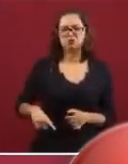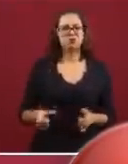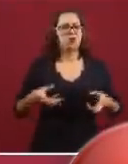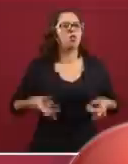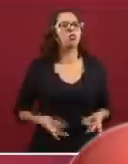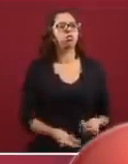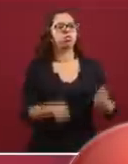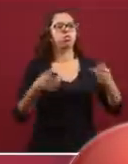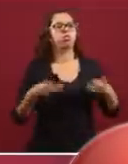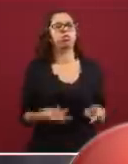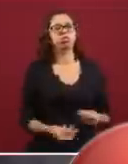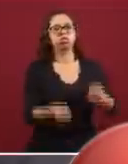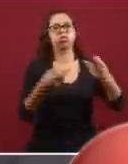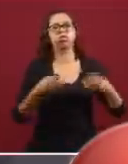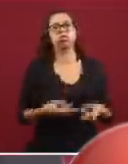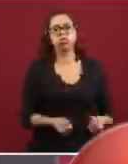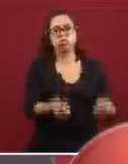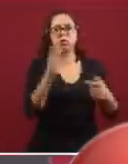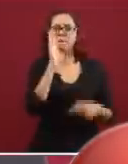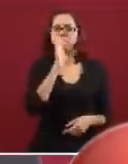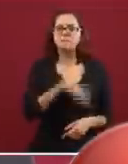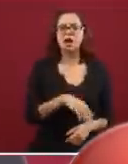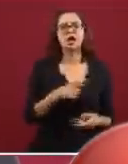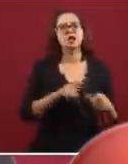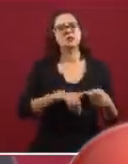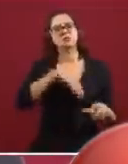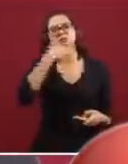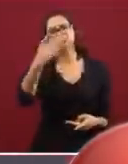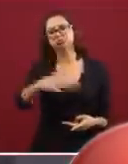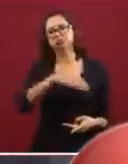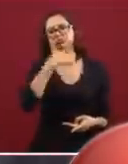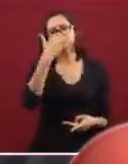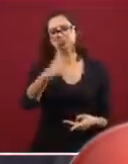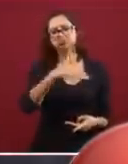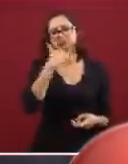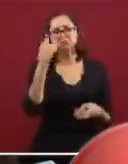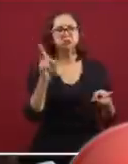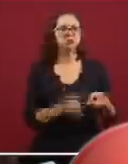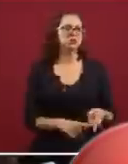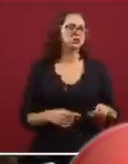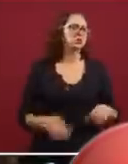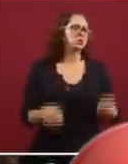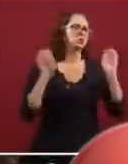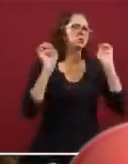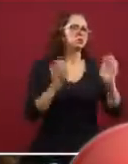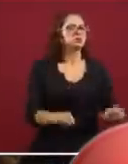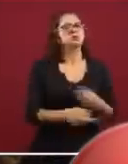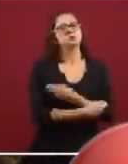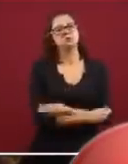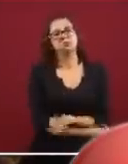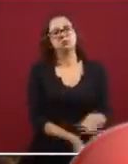malgasta, si hay corrupción, si hay derroche en el gobierno.